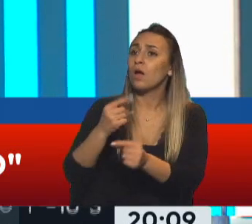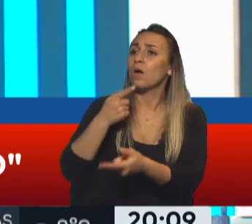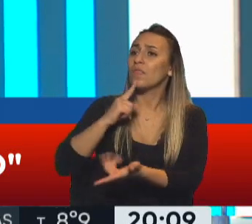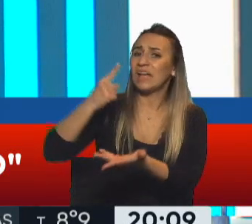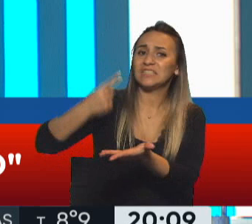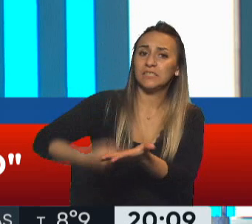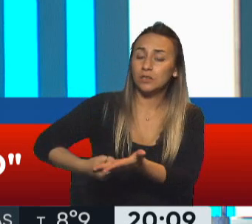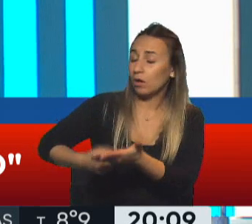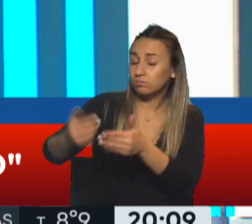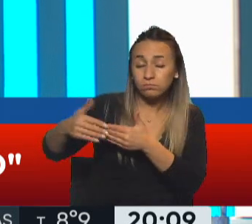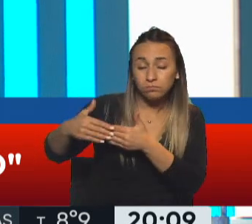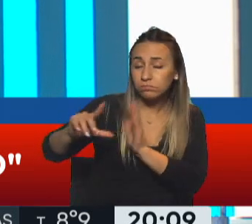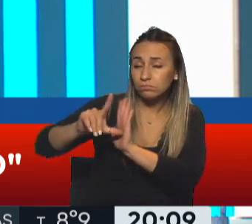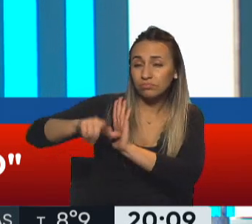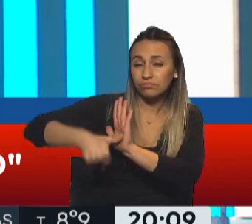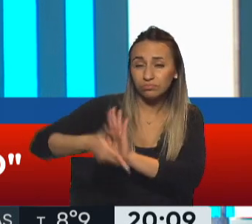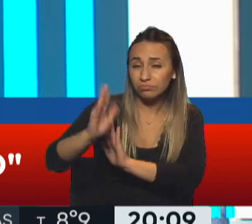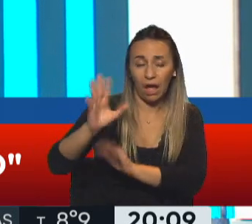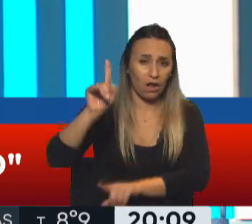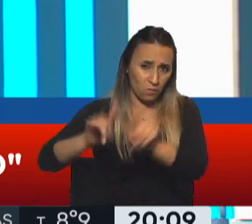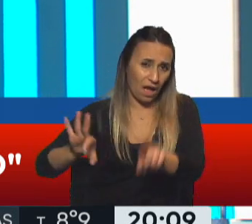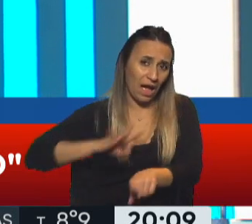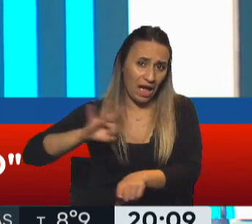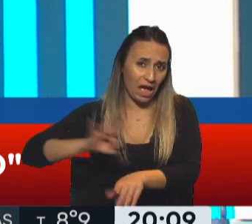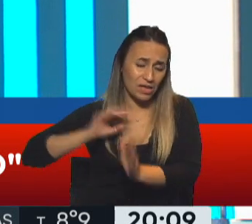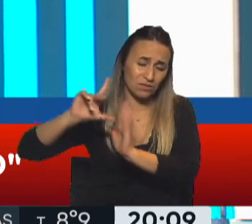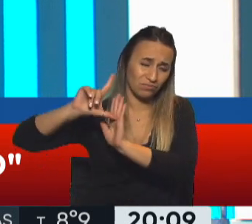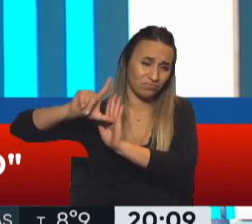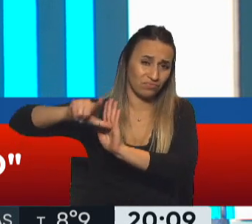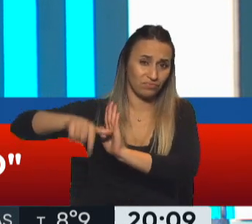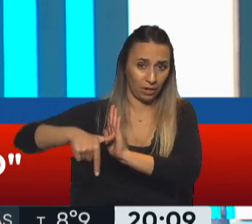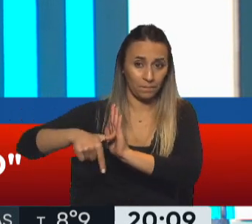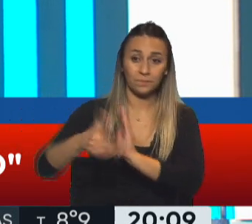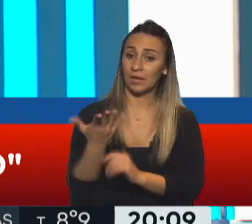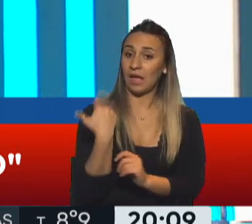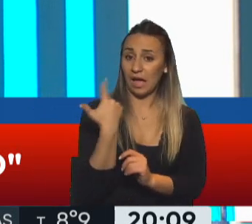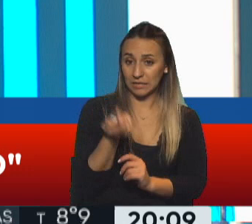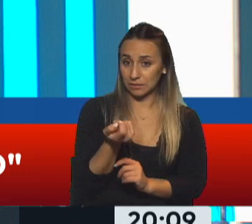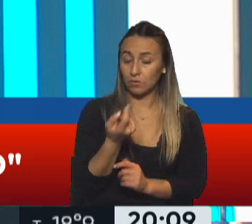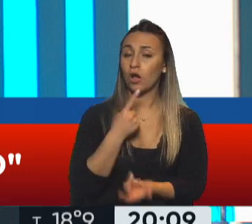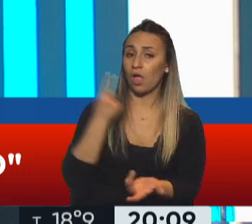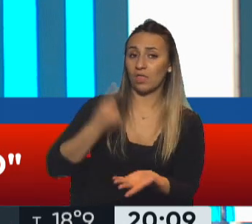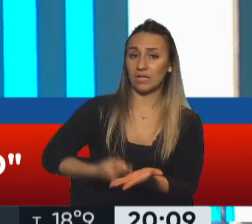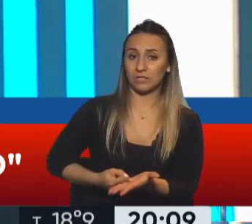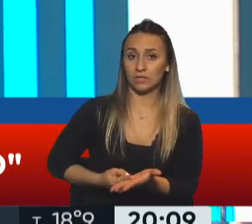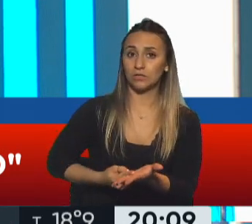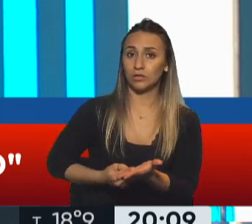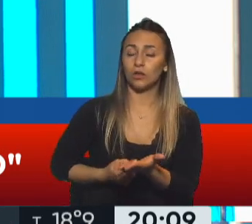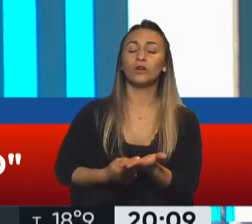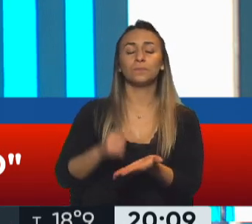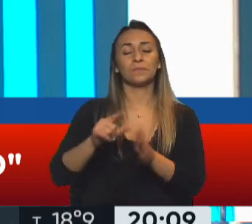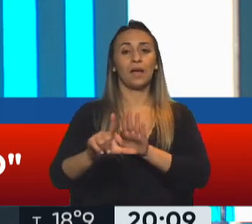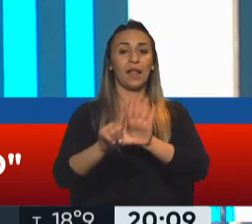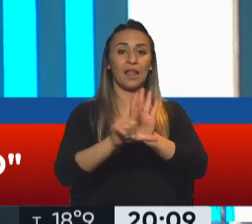muy largos, algunos llevan incluso décadas. Hace algunos días tuvimos una decisión de una ley de la